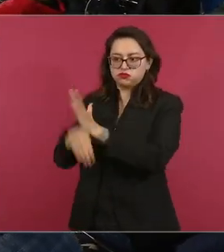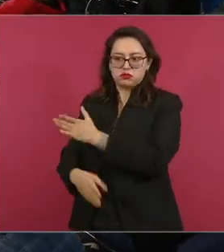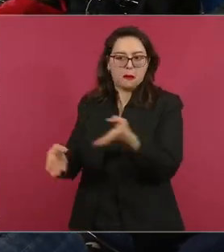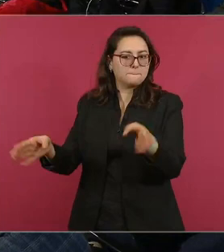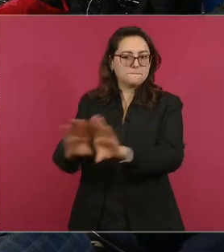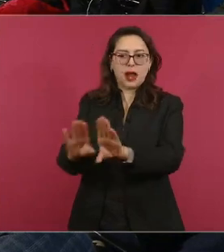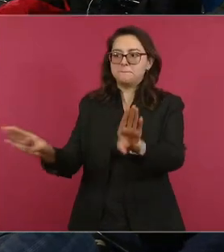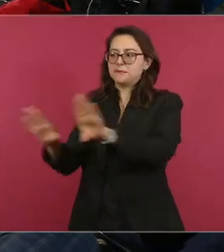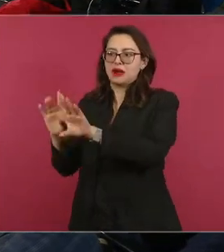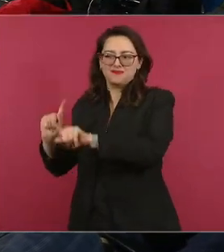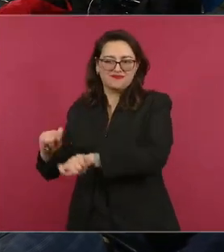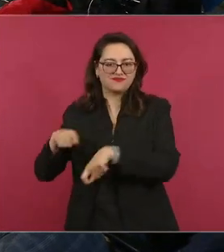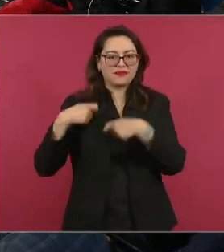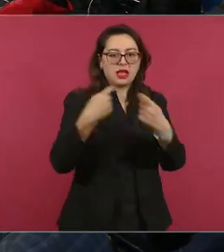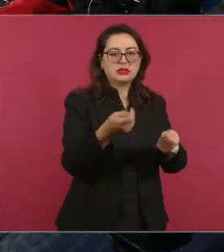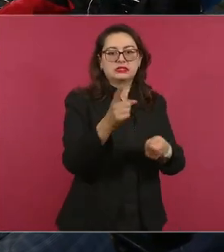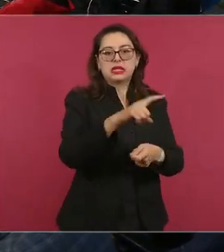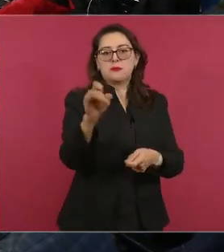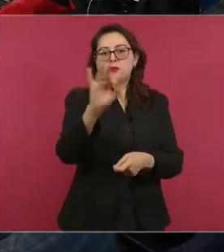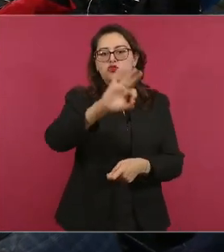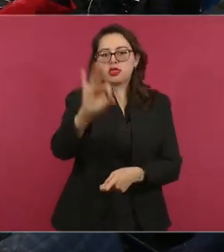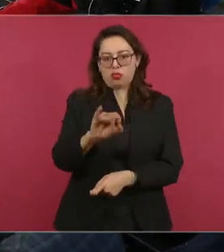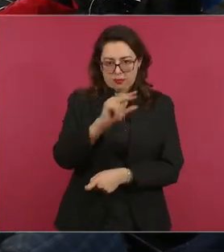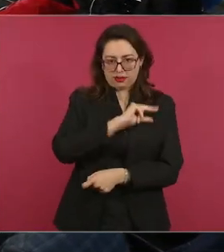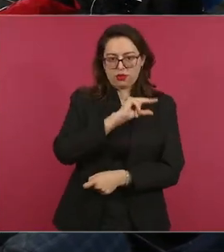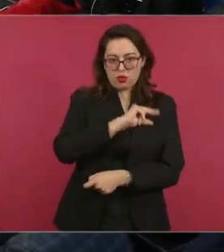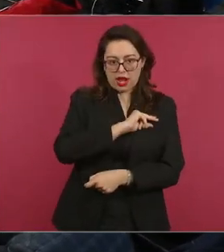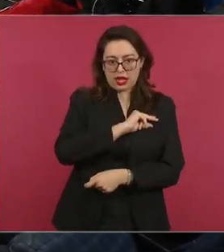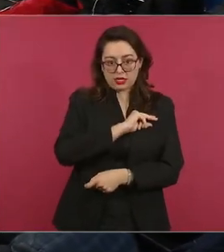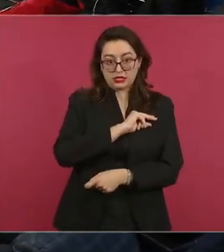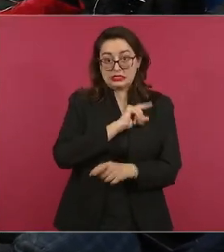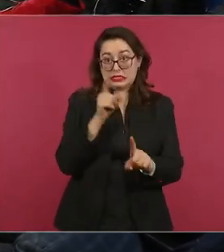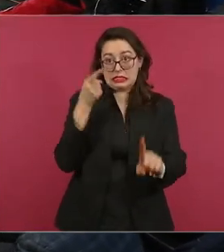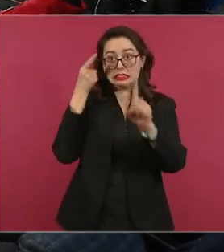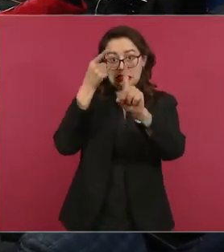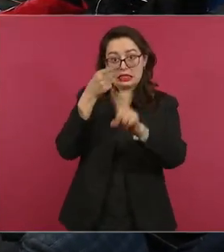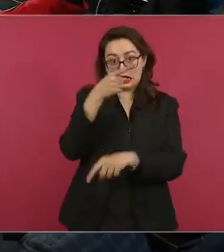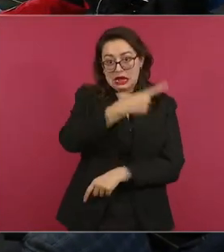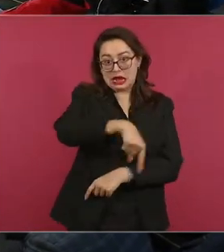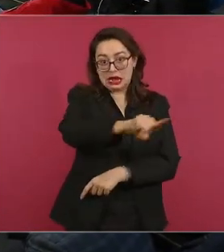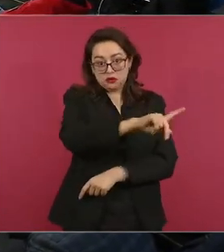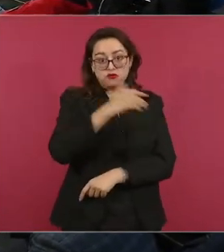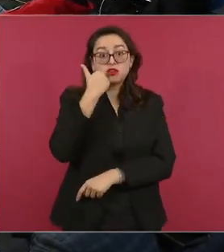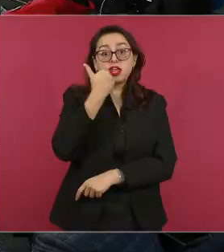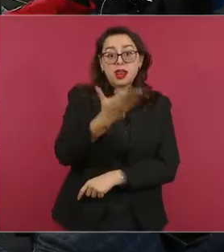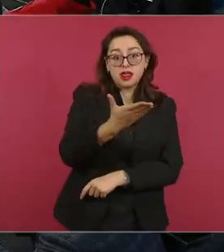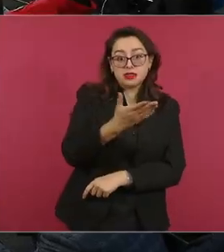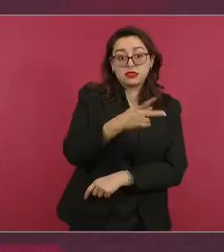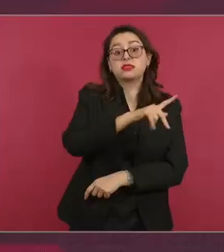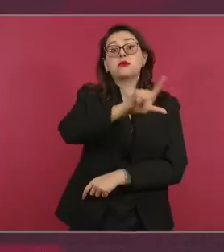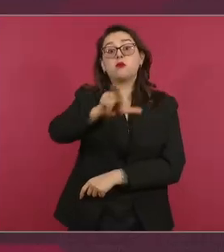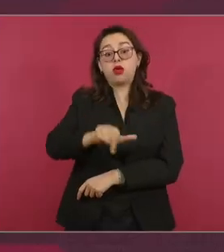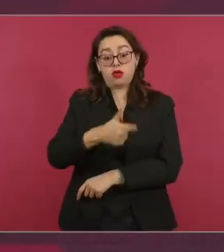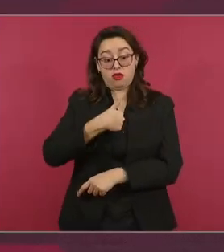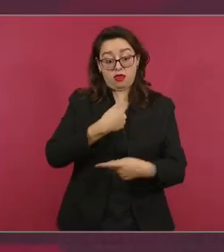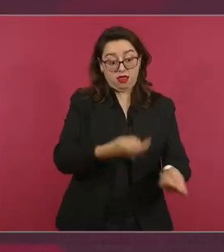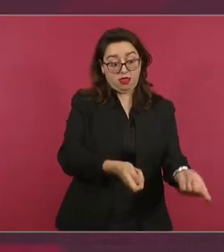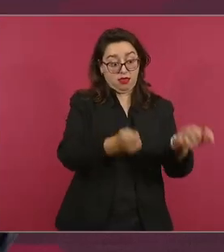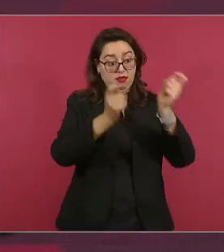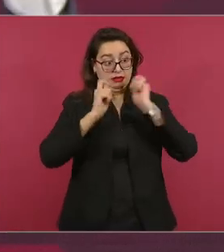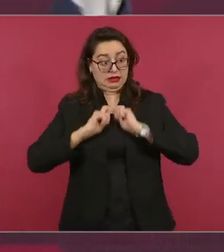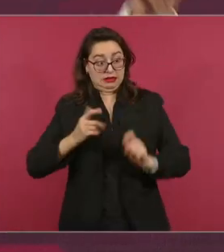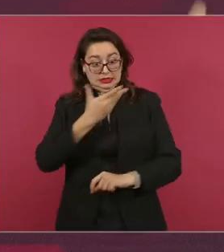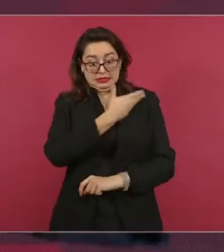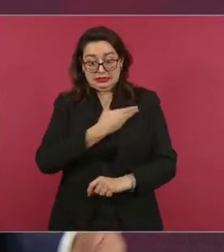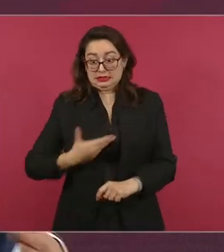Electricidad. Entonces, si no rescatamos a Pemex y si no rescatamos a la Comisión Federal, o